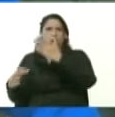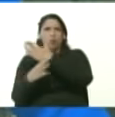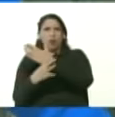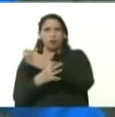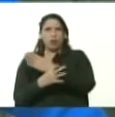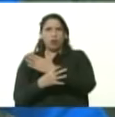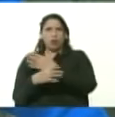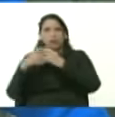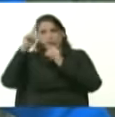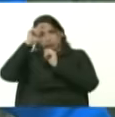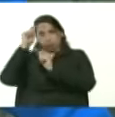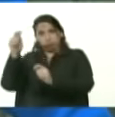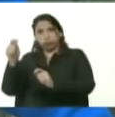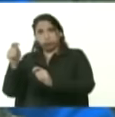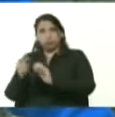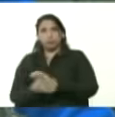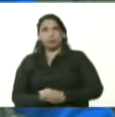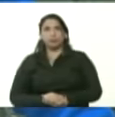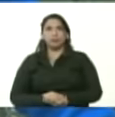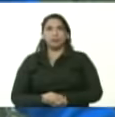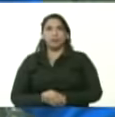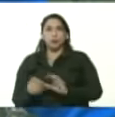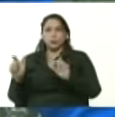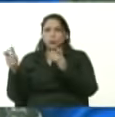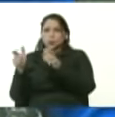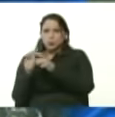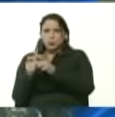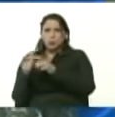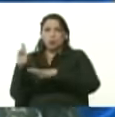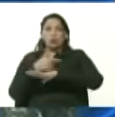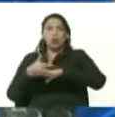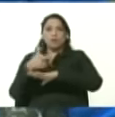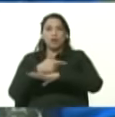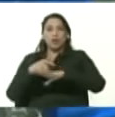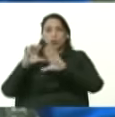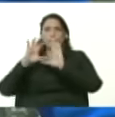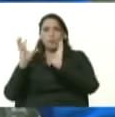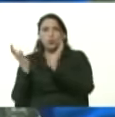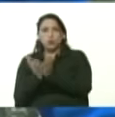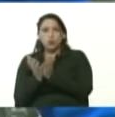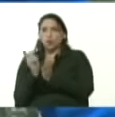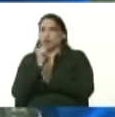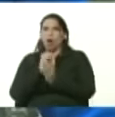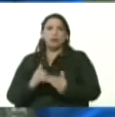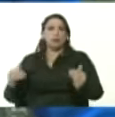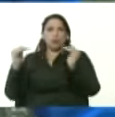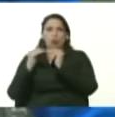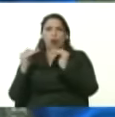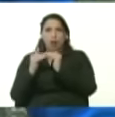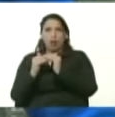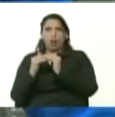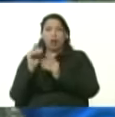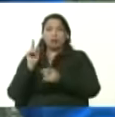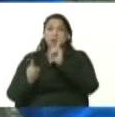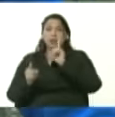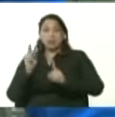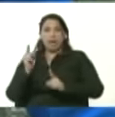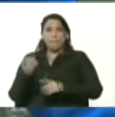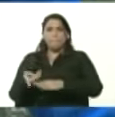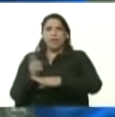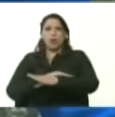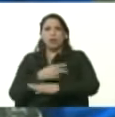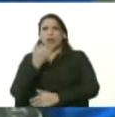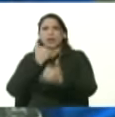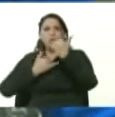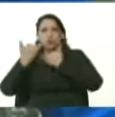siguieron reconocimientos de una minoría de gobiernos del mundo desigual. Quizá uno de sus peores